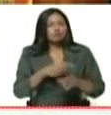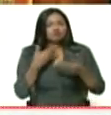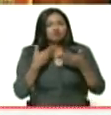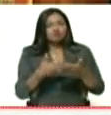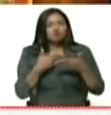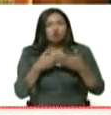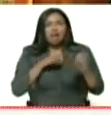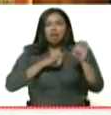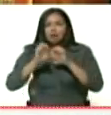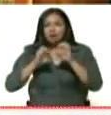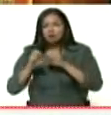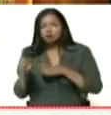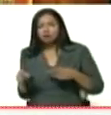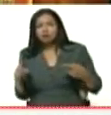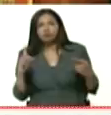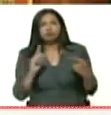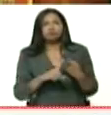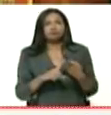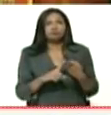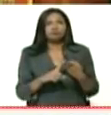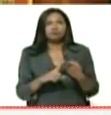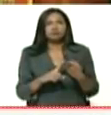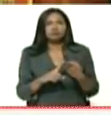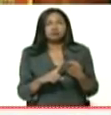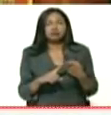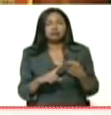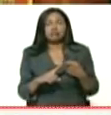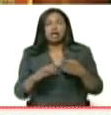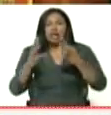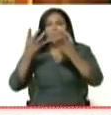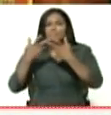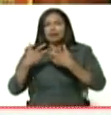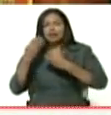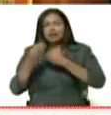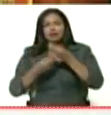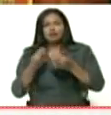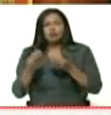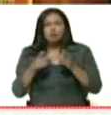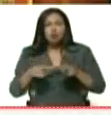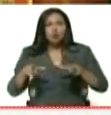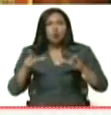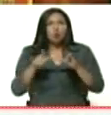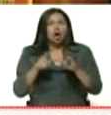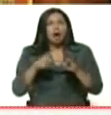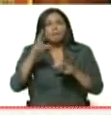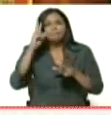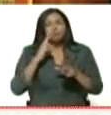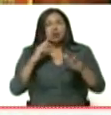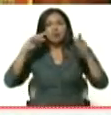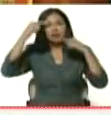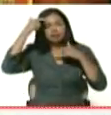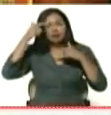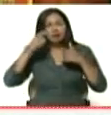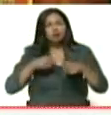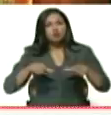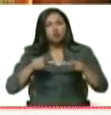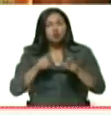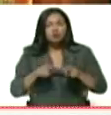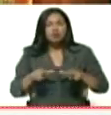la evaluación de la maquinaria de las unidades Bolívar Chávez, las unidades de